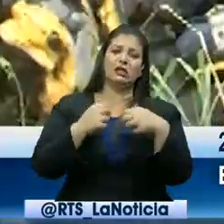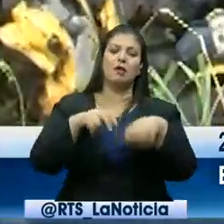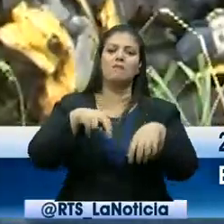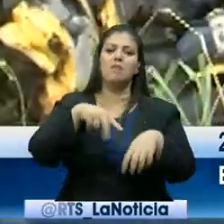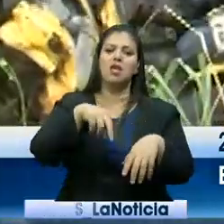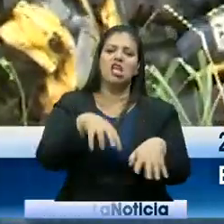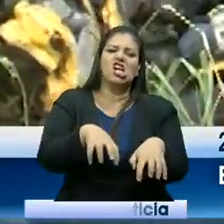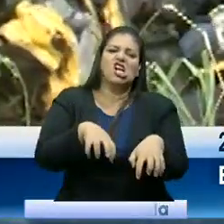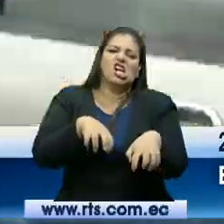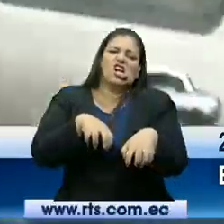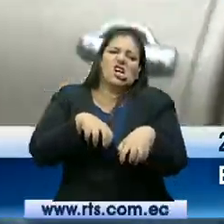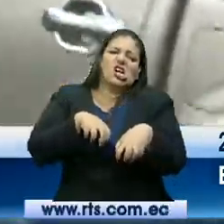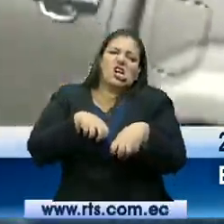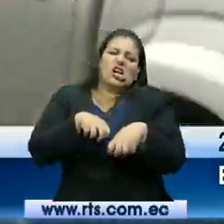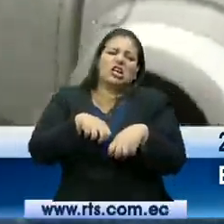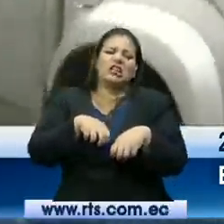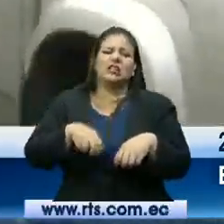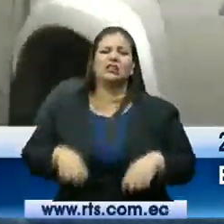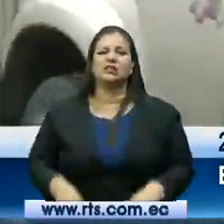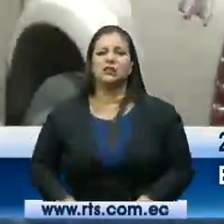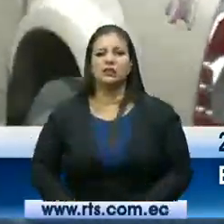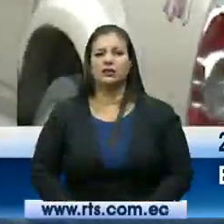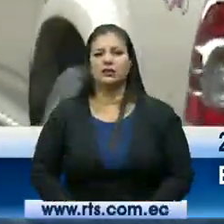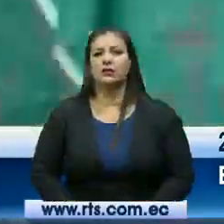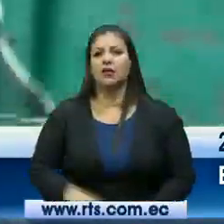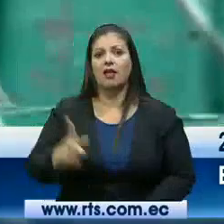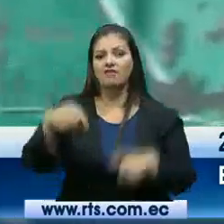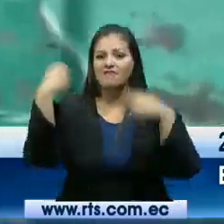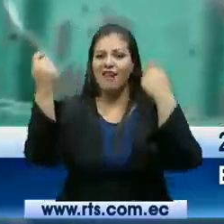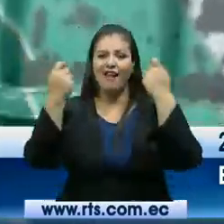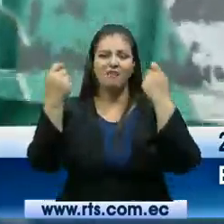atrapadas. Debido a la tragedia, la fiesta se suspendió.